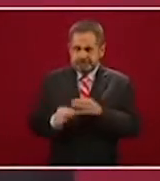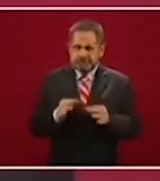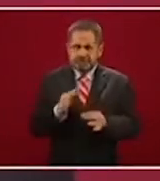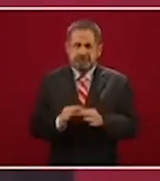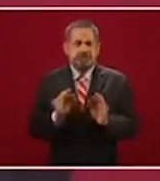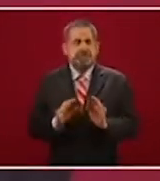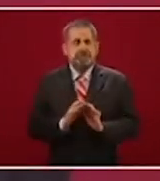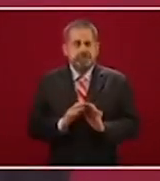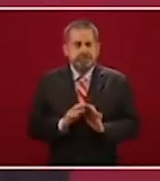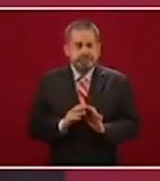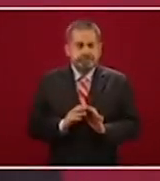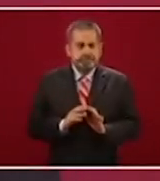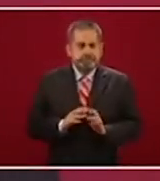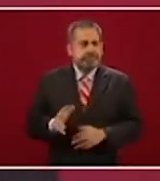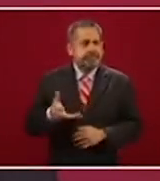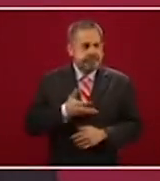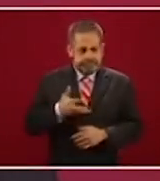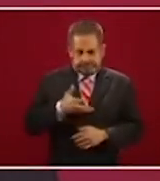tenemos